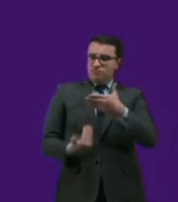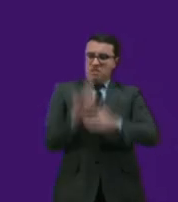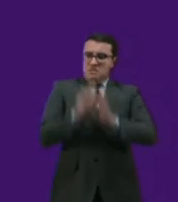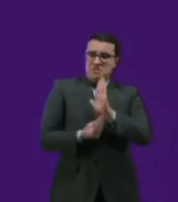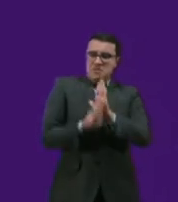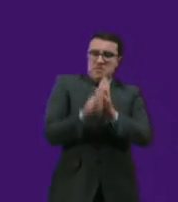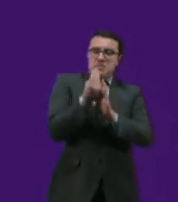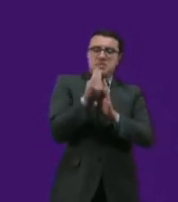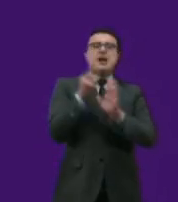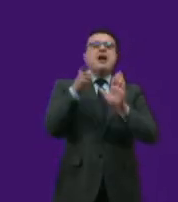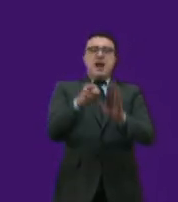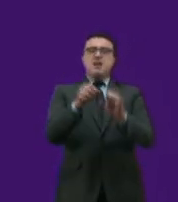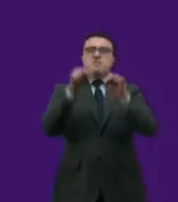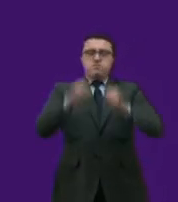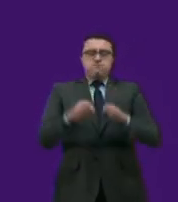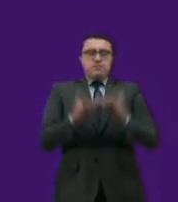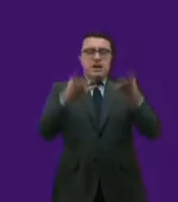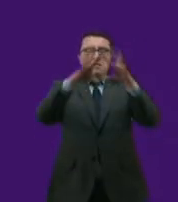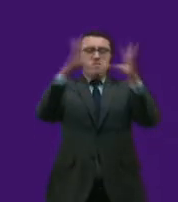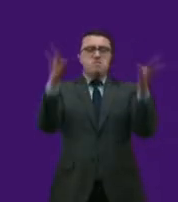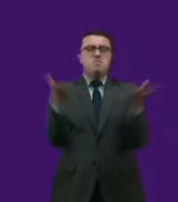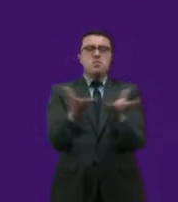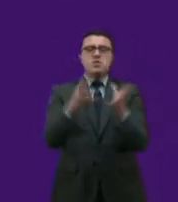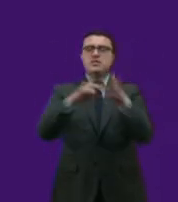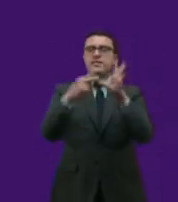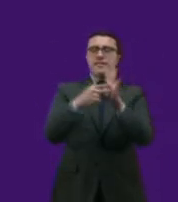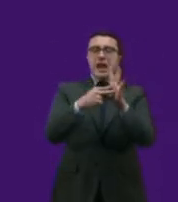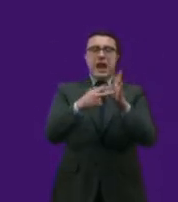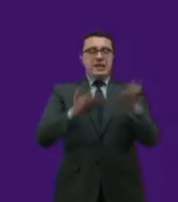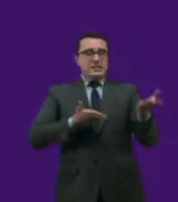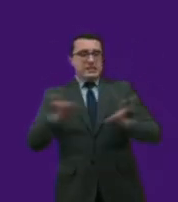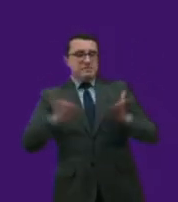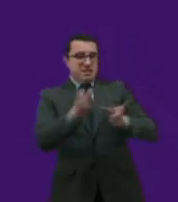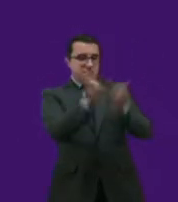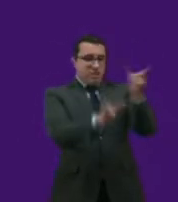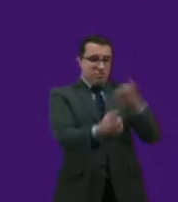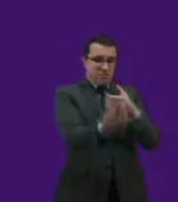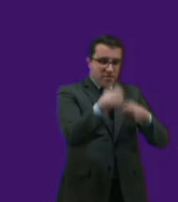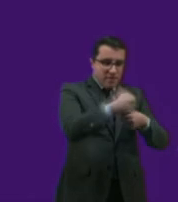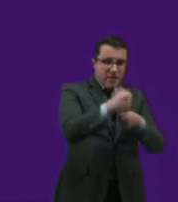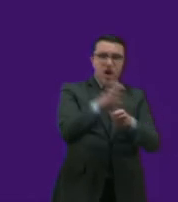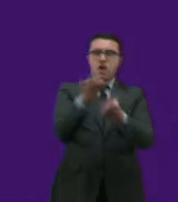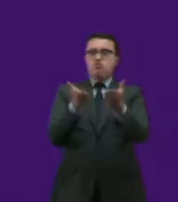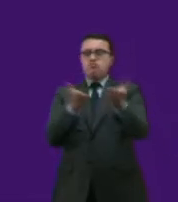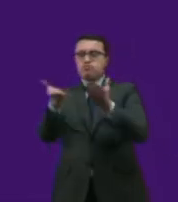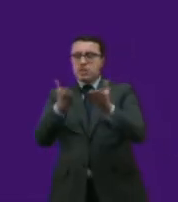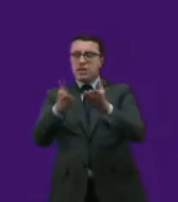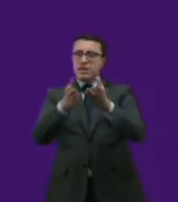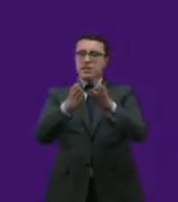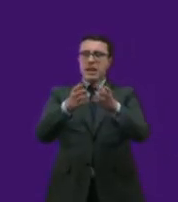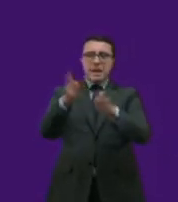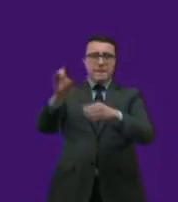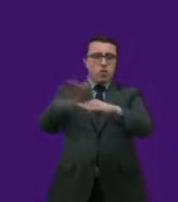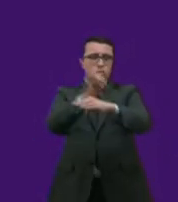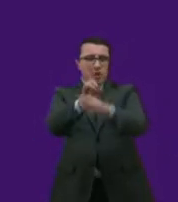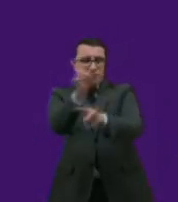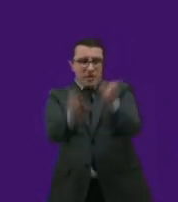al mundo y significa servir. Servir a empleados, servir a usuarios, servir a socios, servir al mundo.